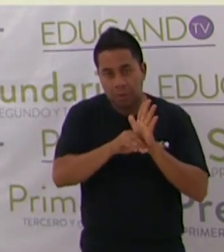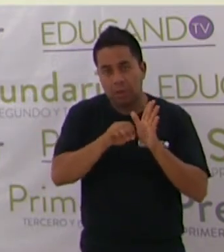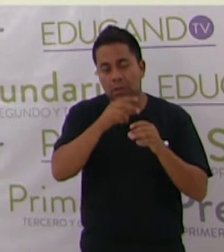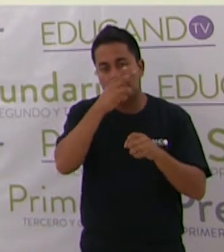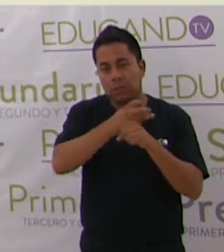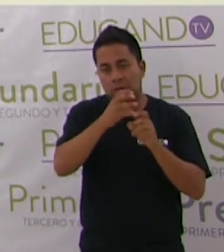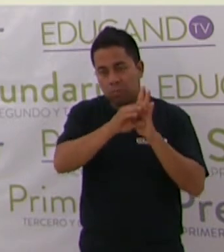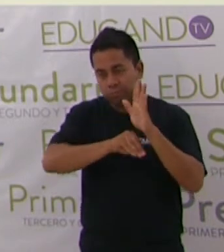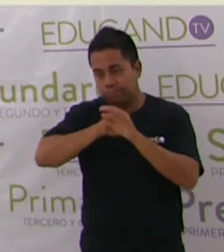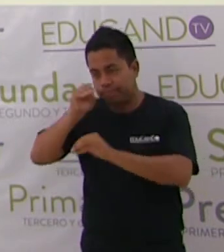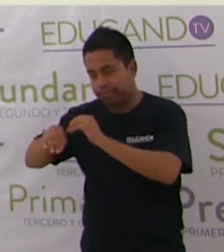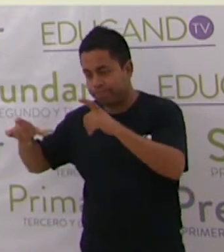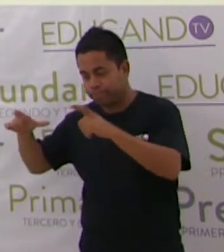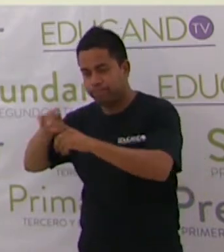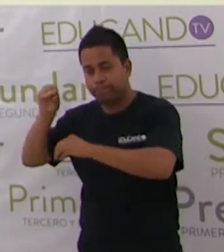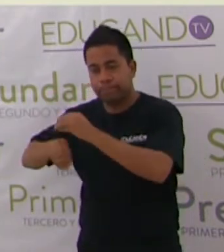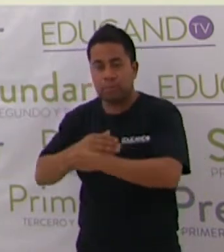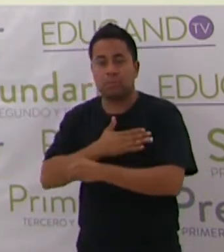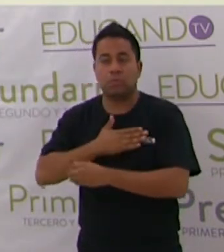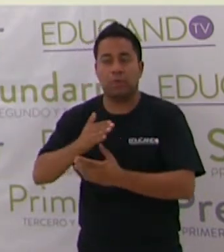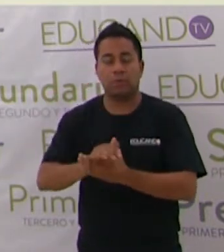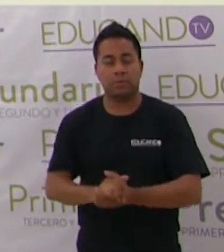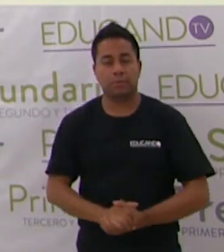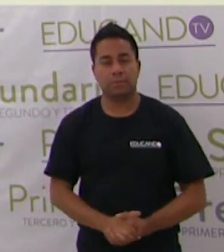Bueno, pues ahora